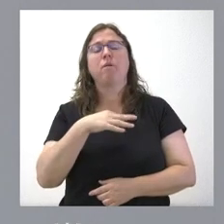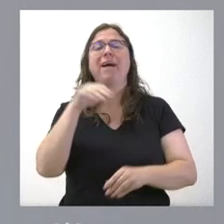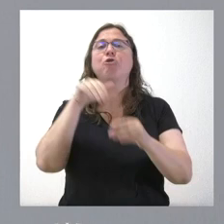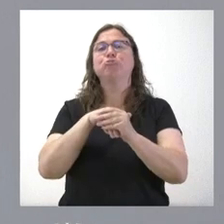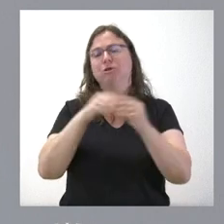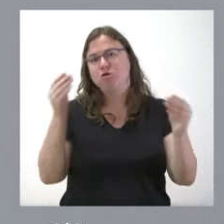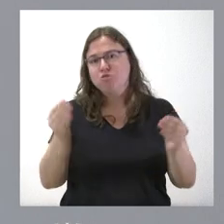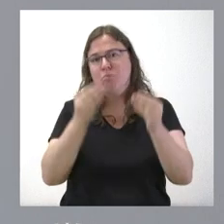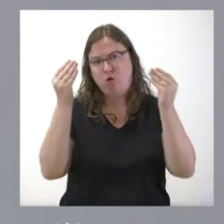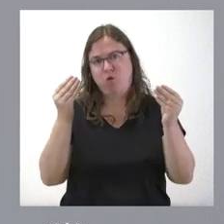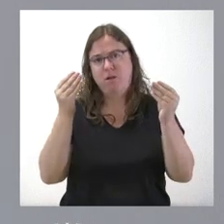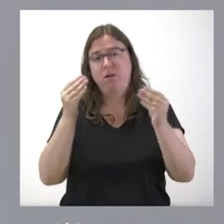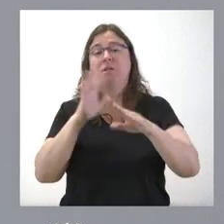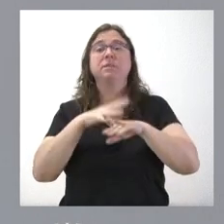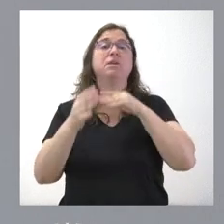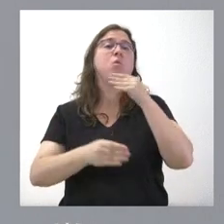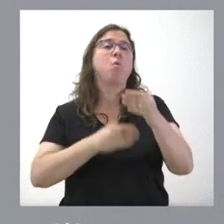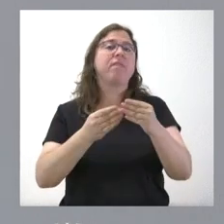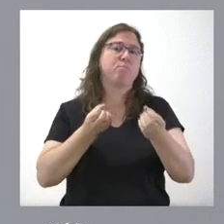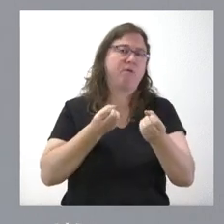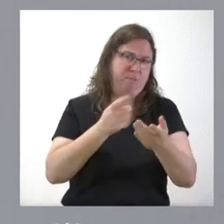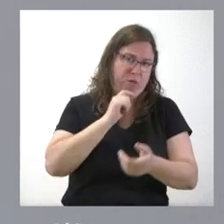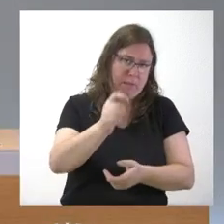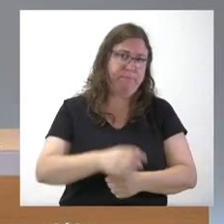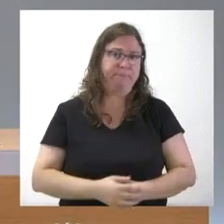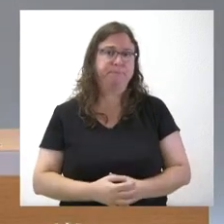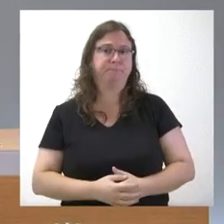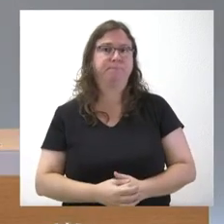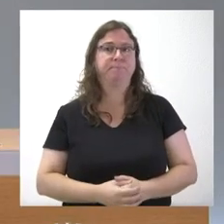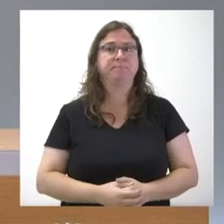este recurso en cuanto lo hagamos pues le daremos información al respecto